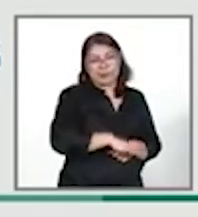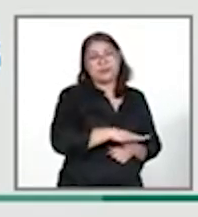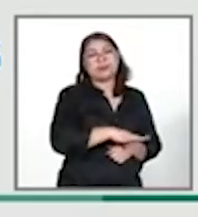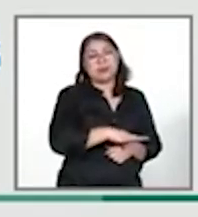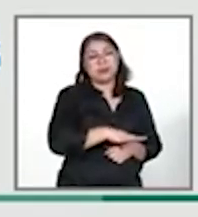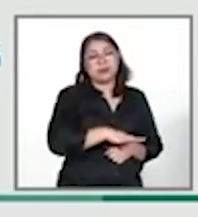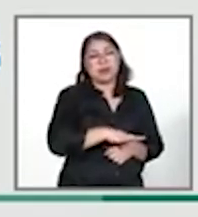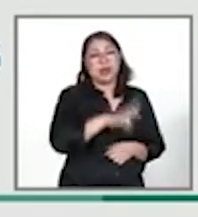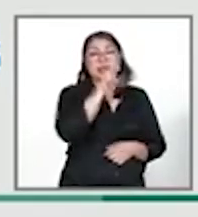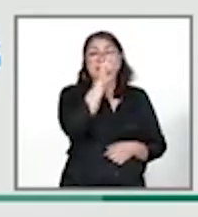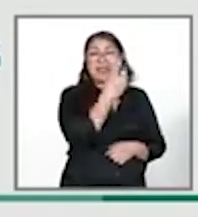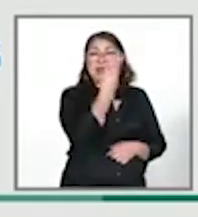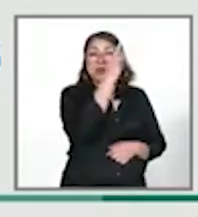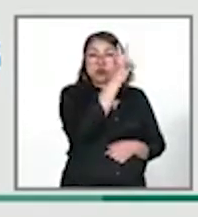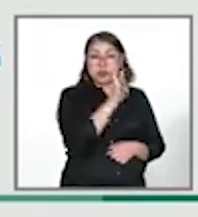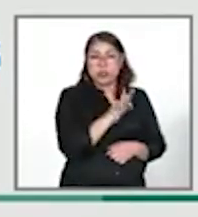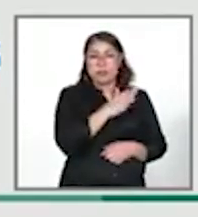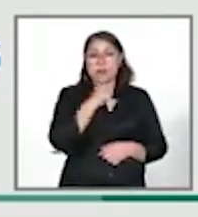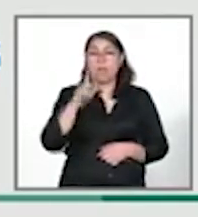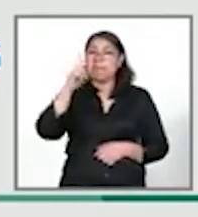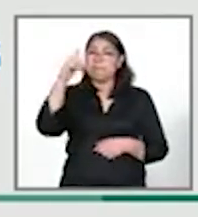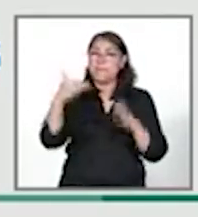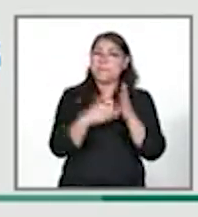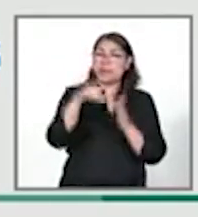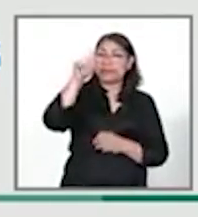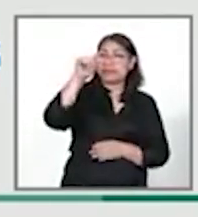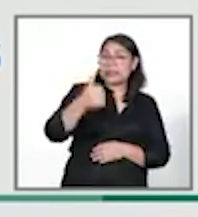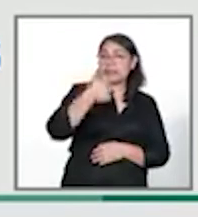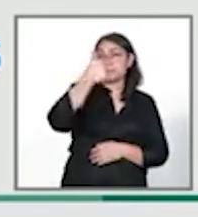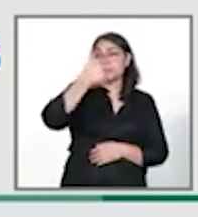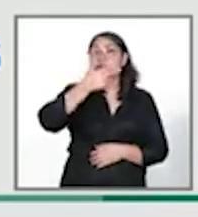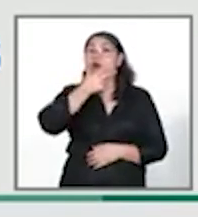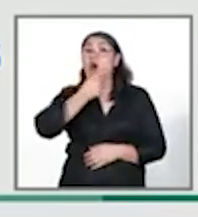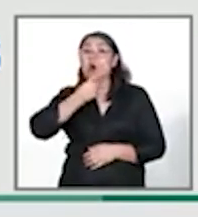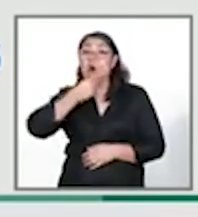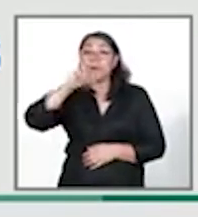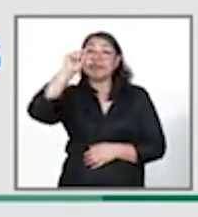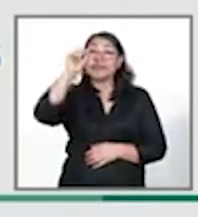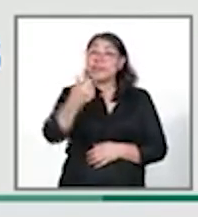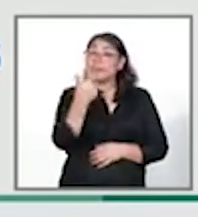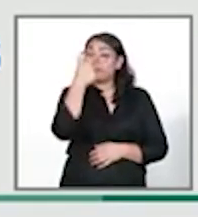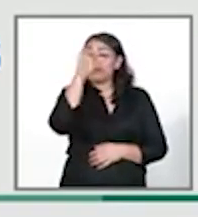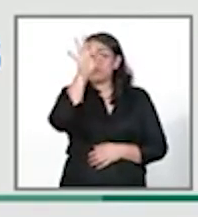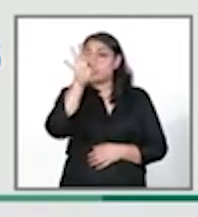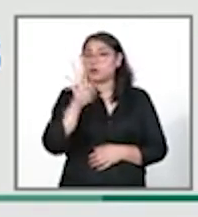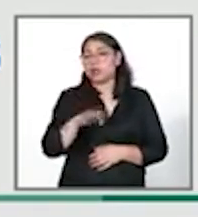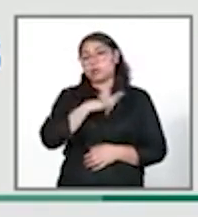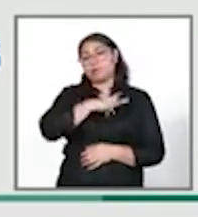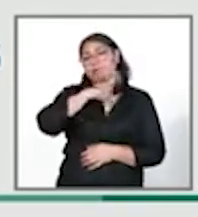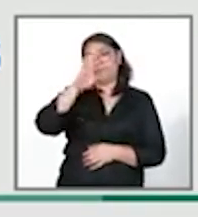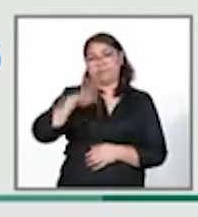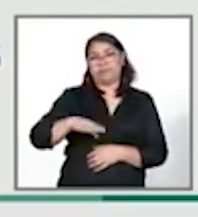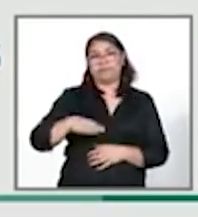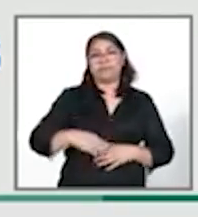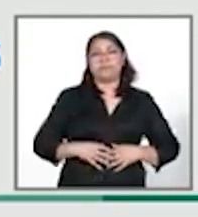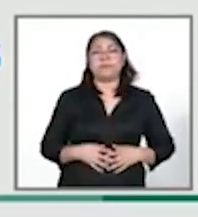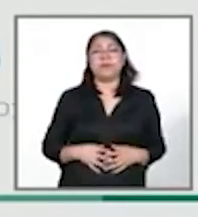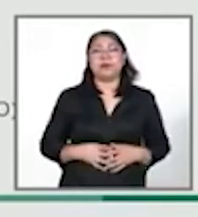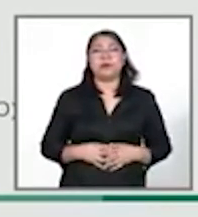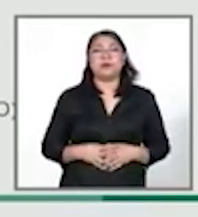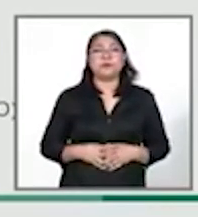mujeres y 1.076 casos que representan el 67% en varones.